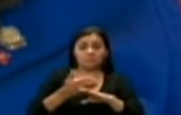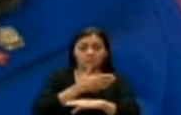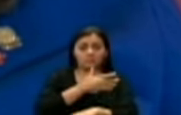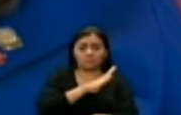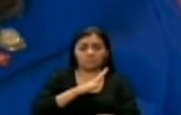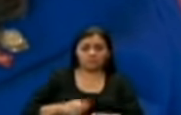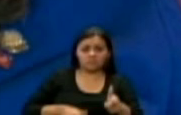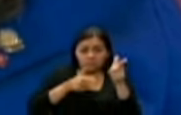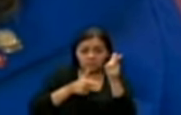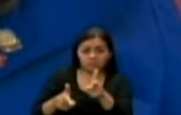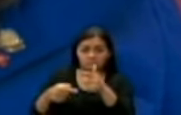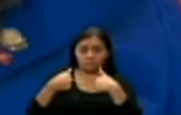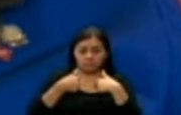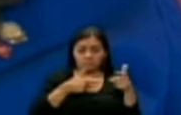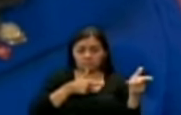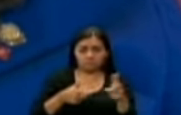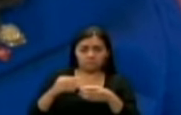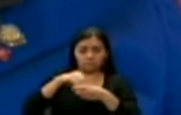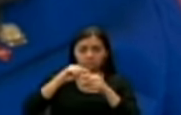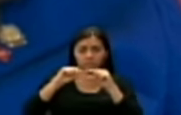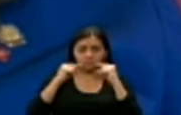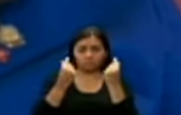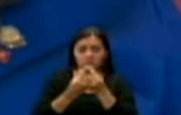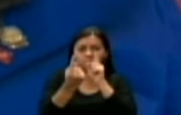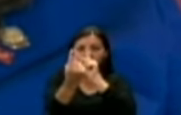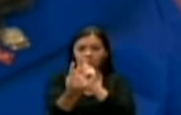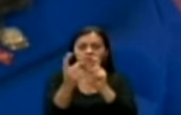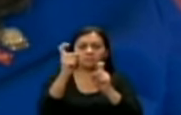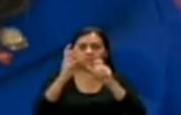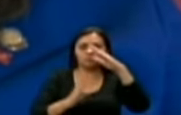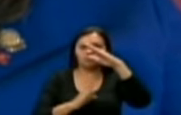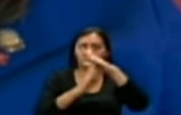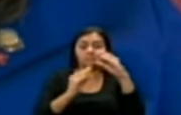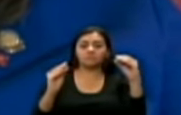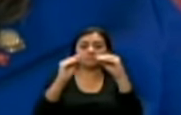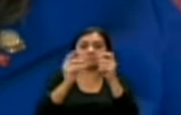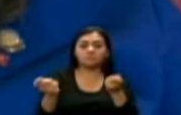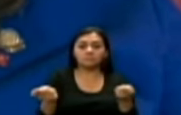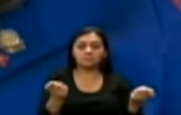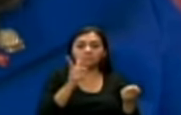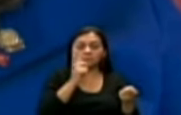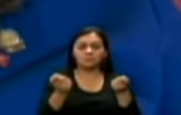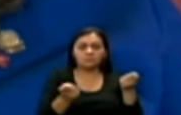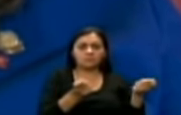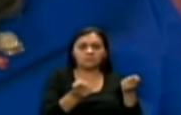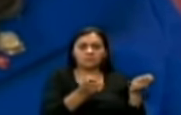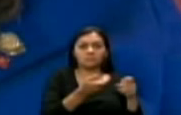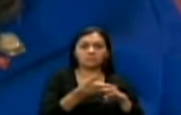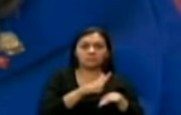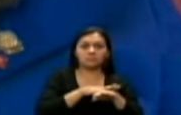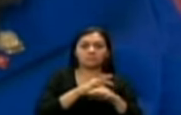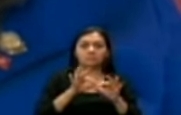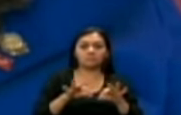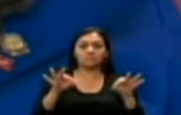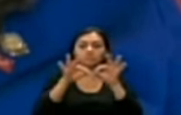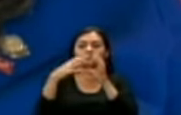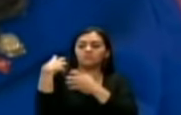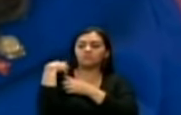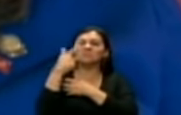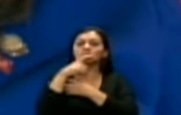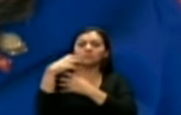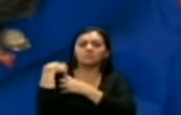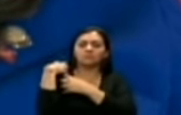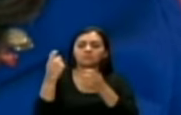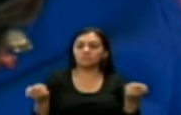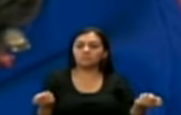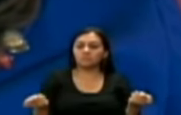la economía y en lo político. En la parte de la intermediación o el papel garante o